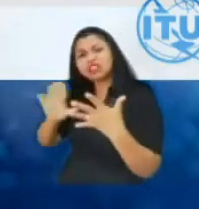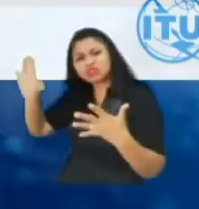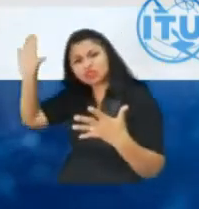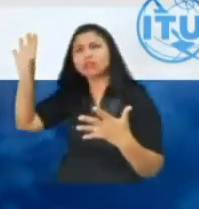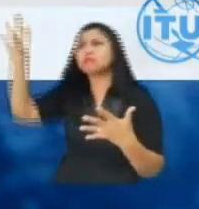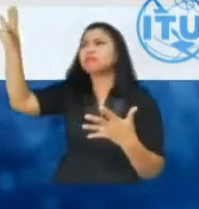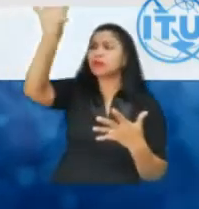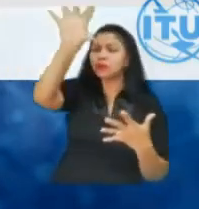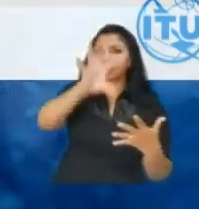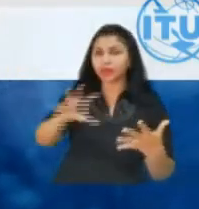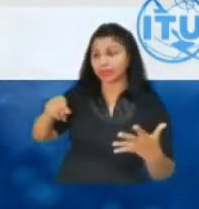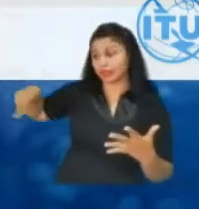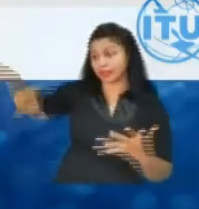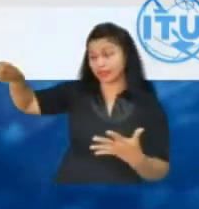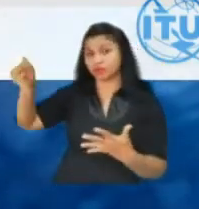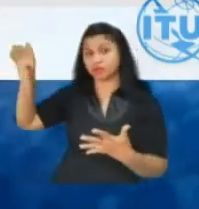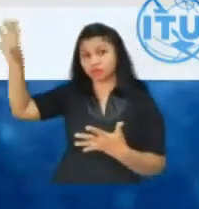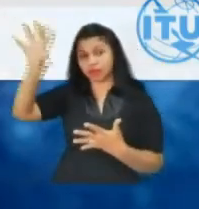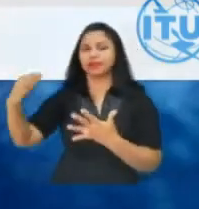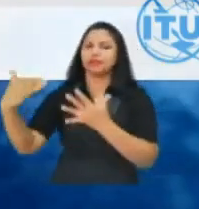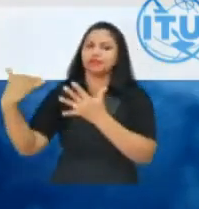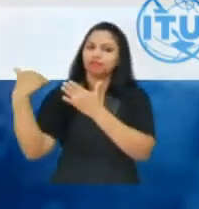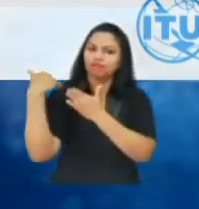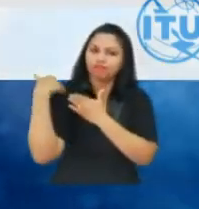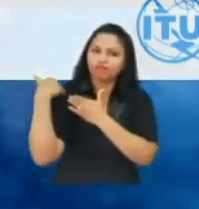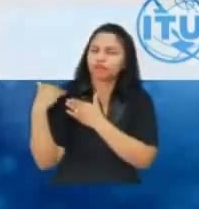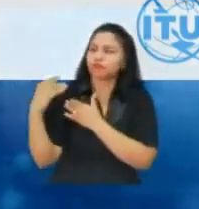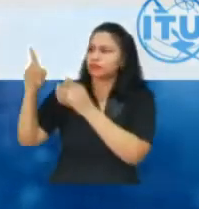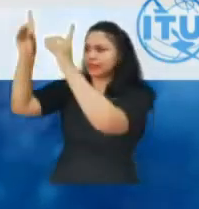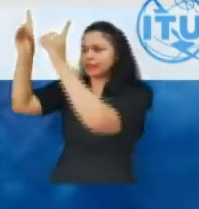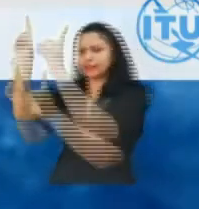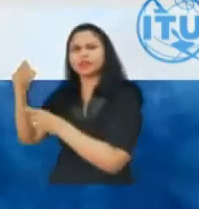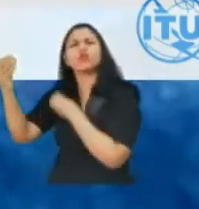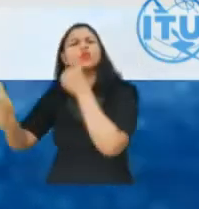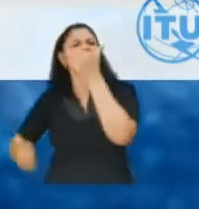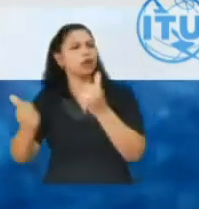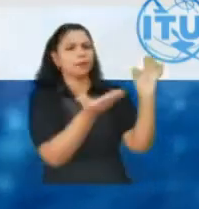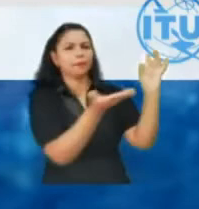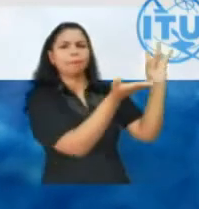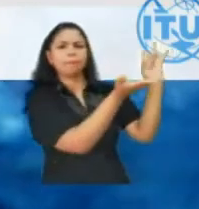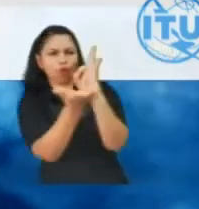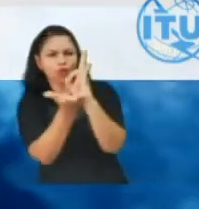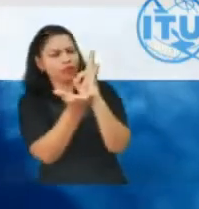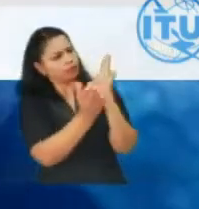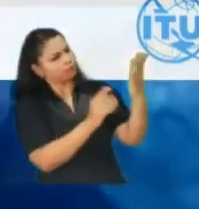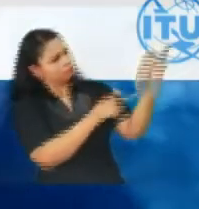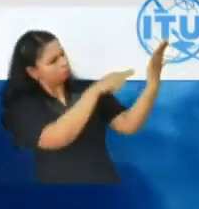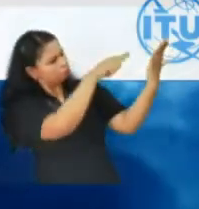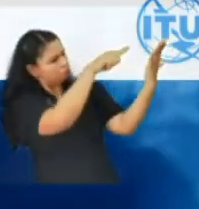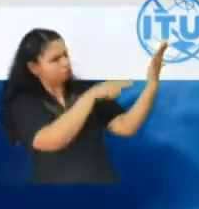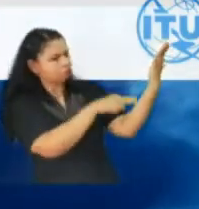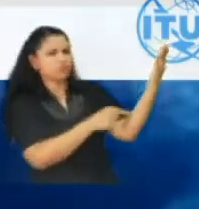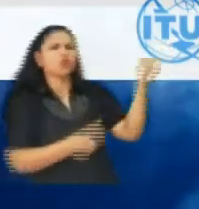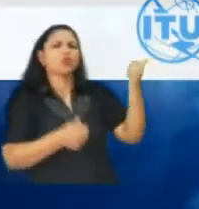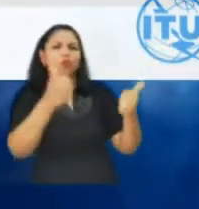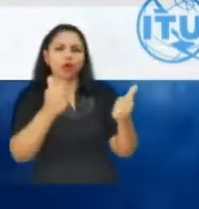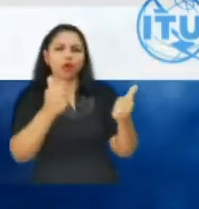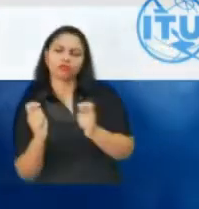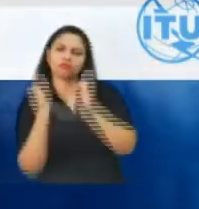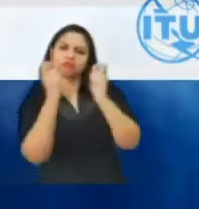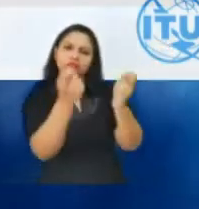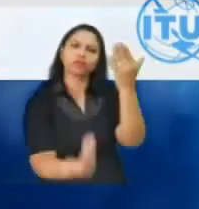reglamentos nacionales aún tienen que decidir cuáles son los mejores modelos para conceder licencias para los